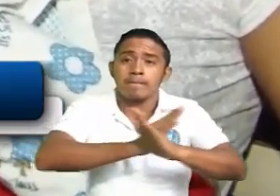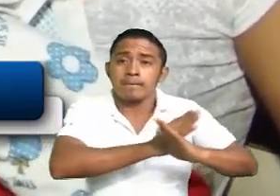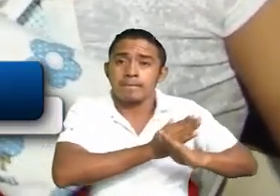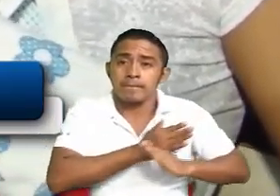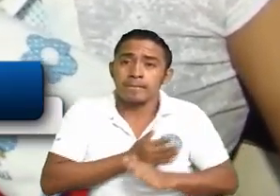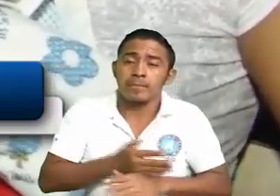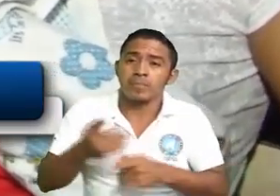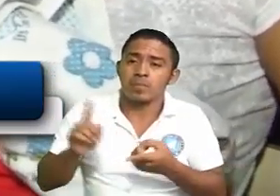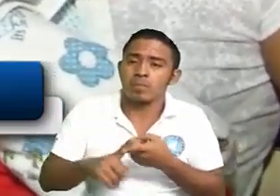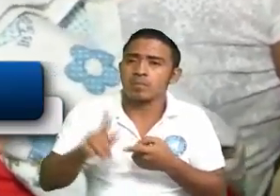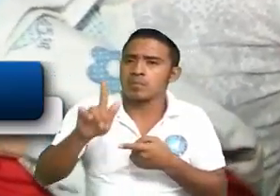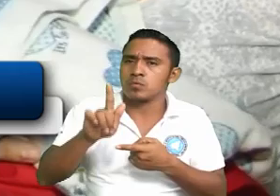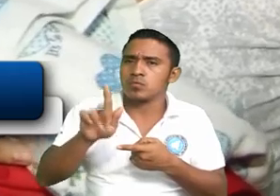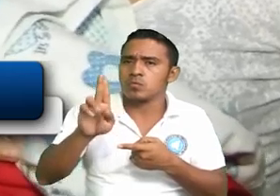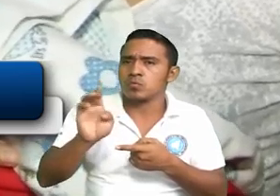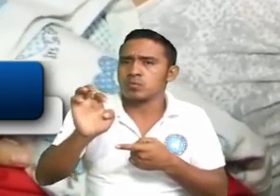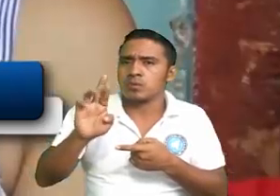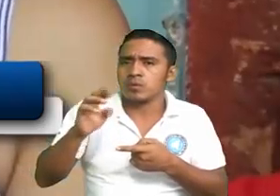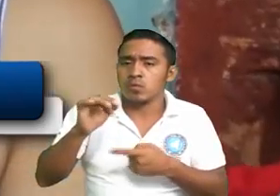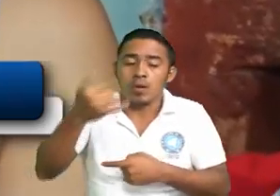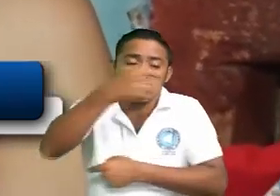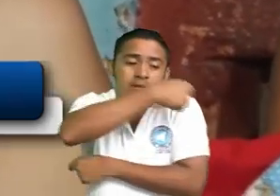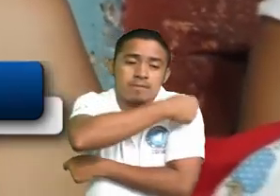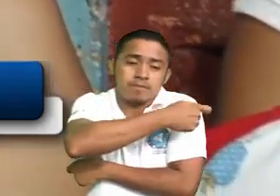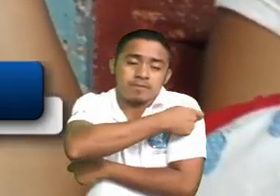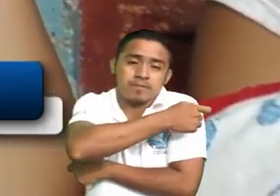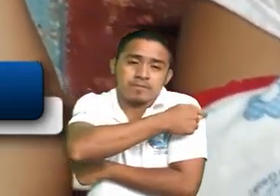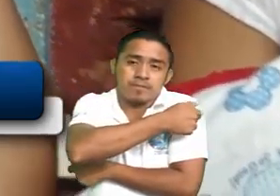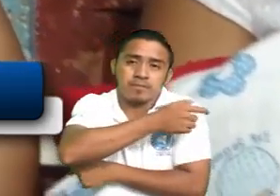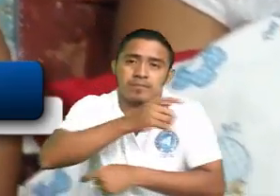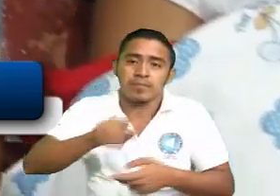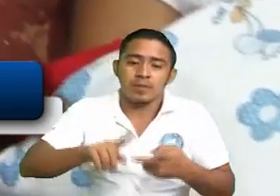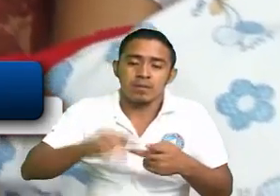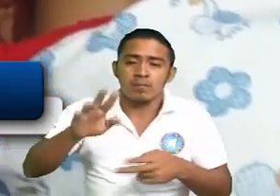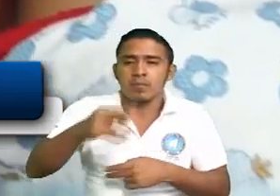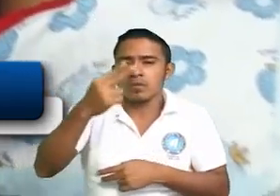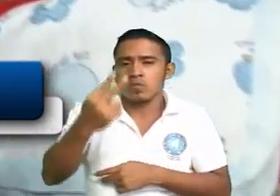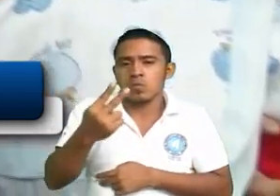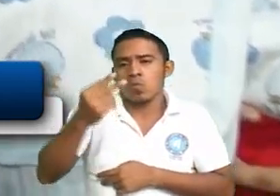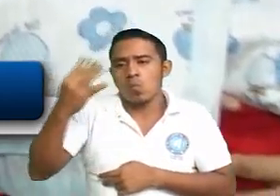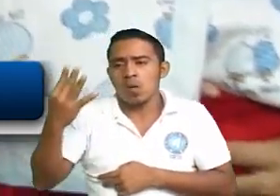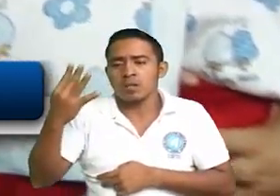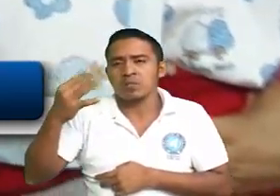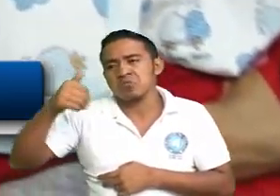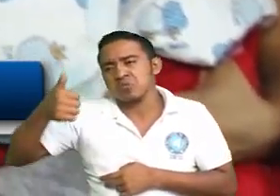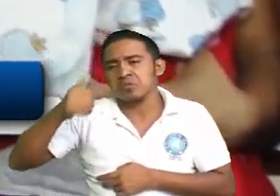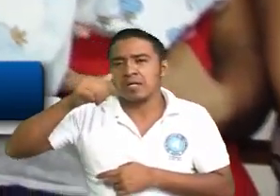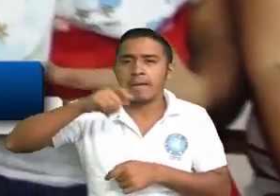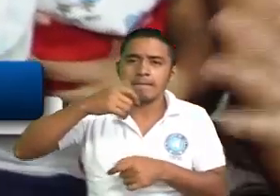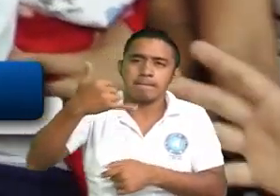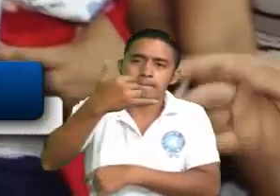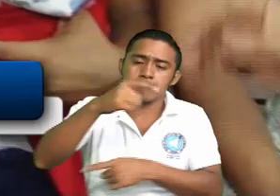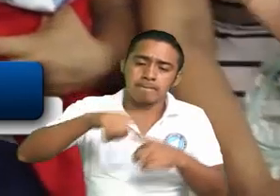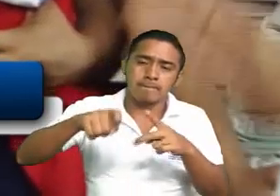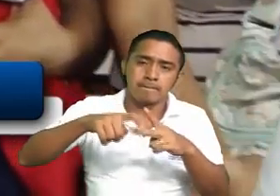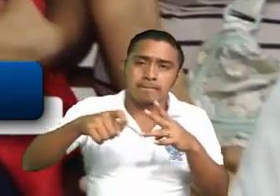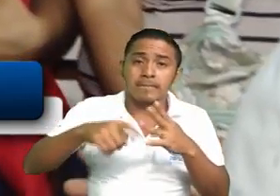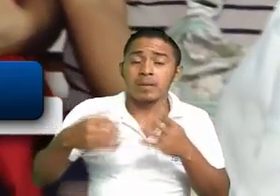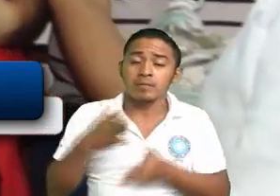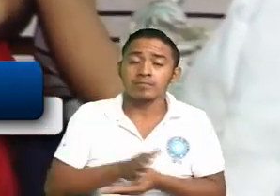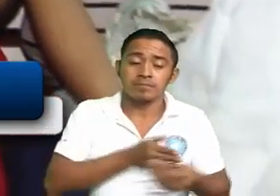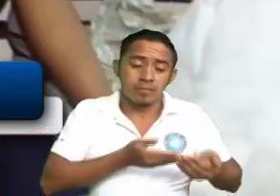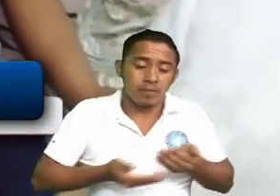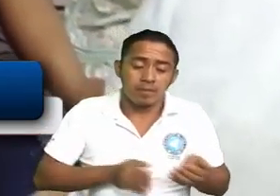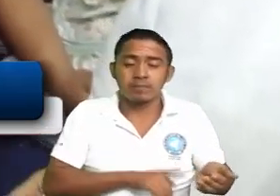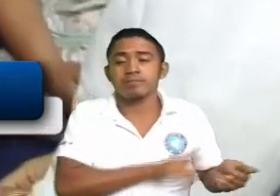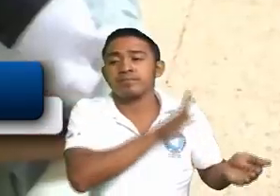esquema nacional de vacunación. Al nacer, cuando se da de alta a un bebé de cualquier unidad hospitalaria, se pone una